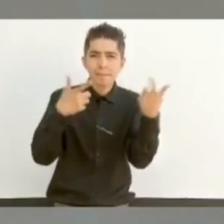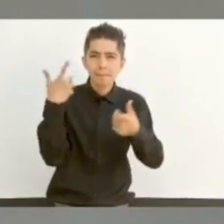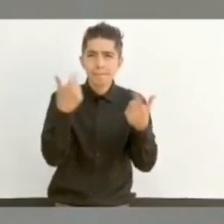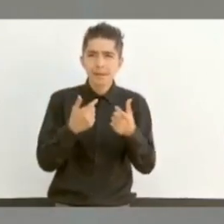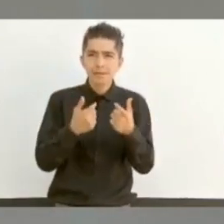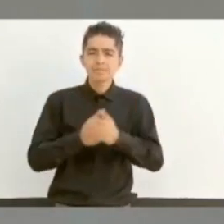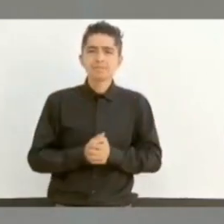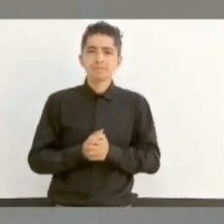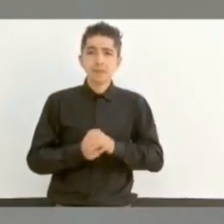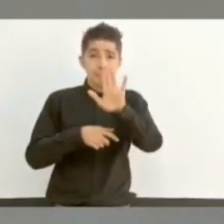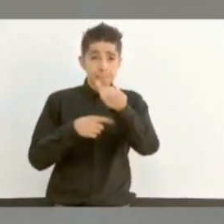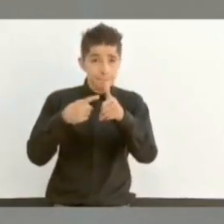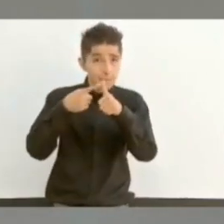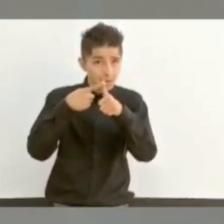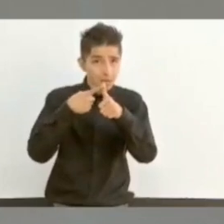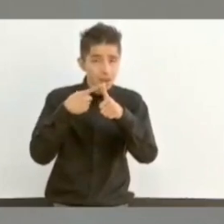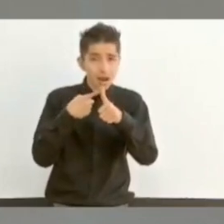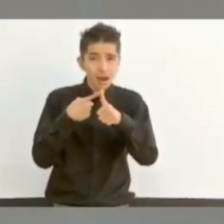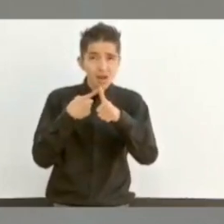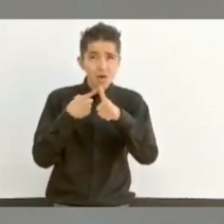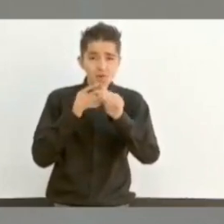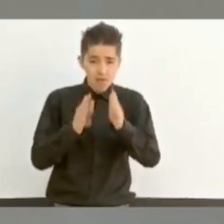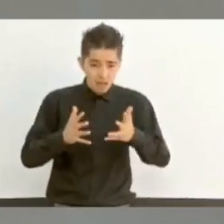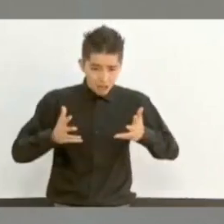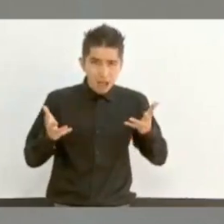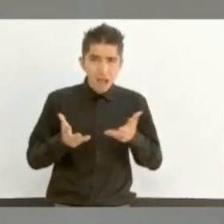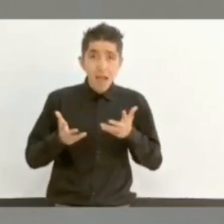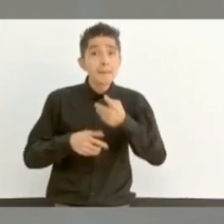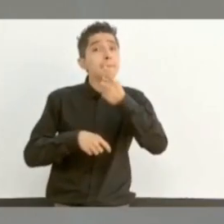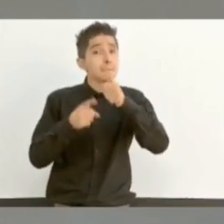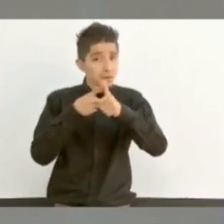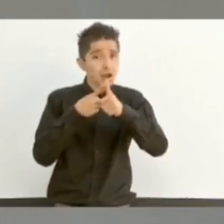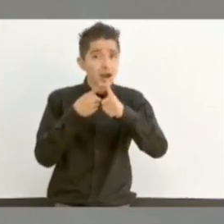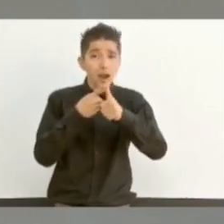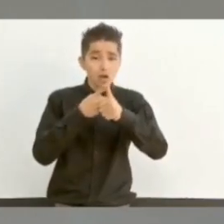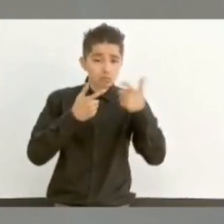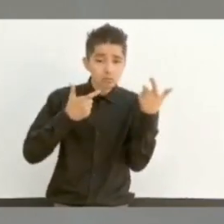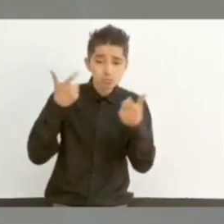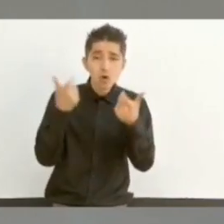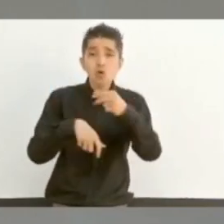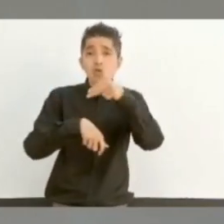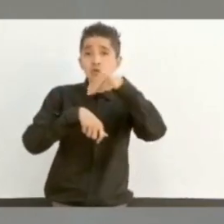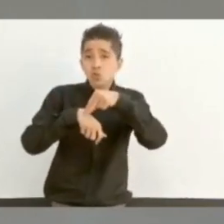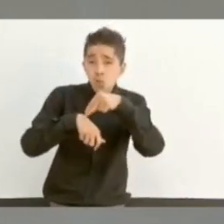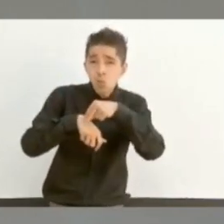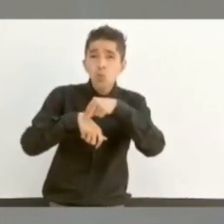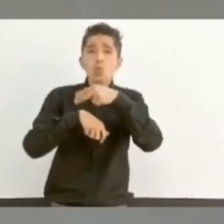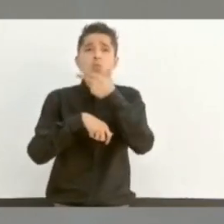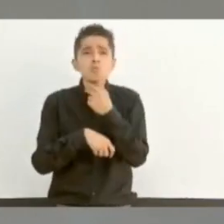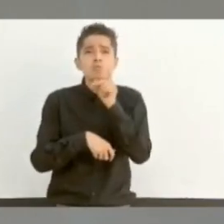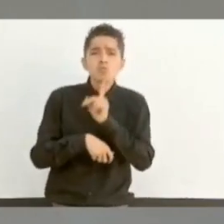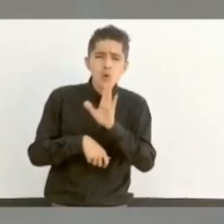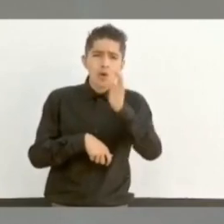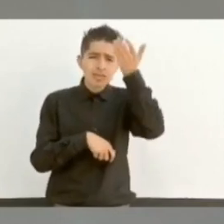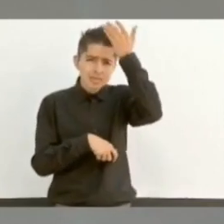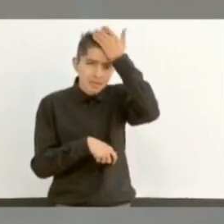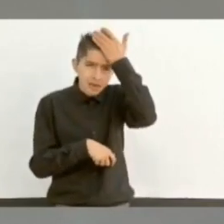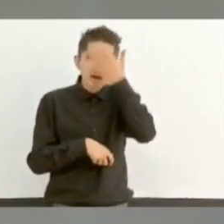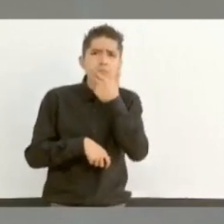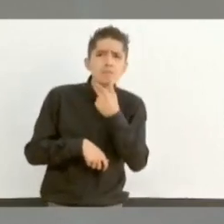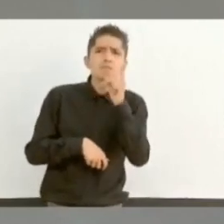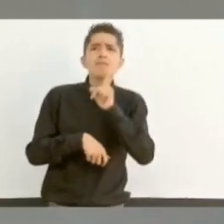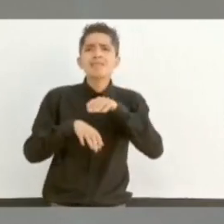Primero, como lo estamos haciendo, se está vacunando a los médicos, a las enfermeras, a los